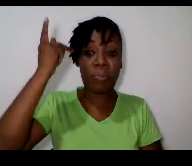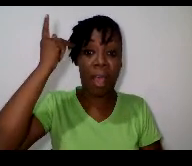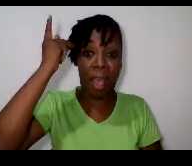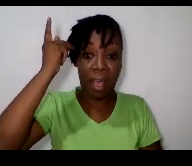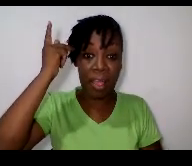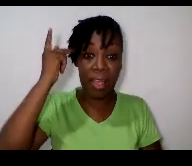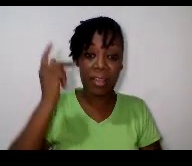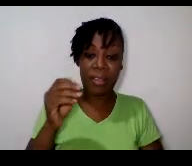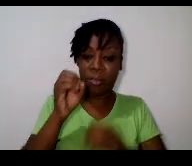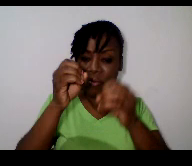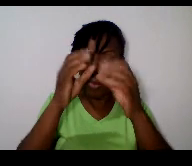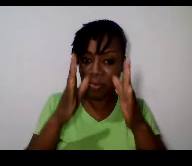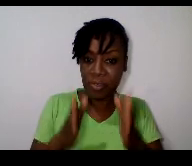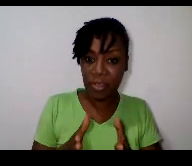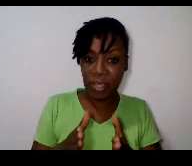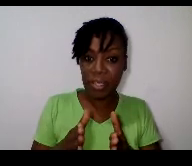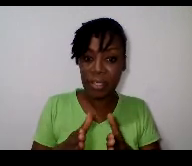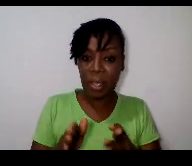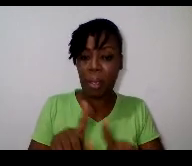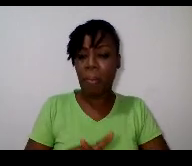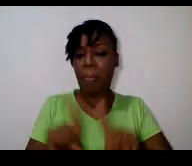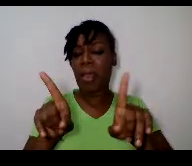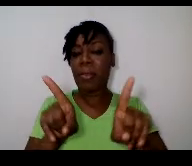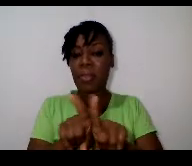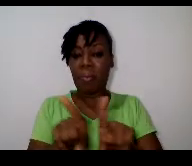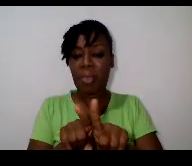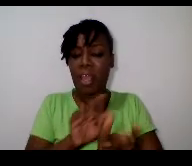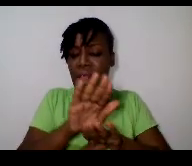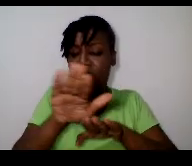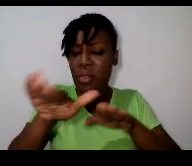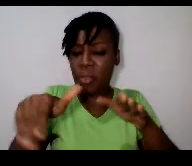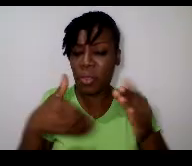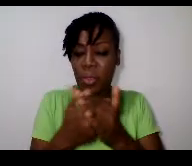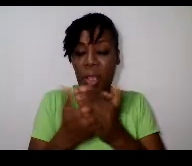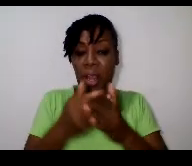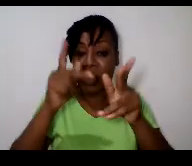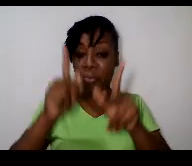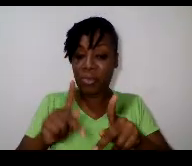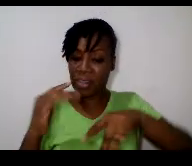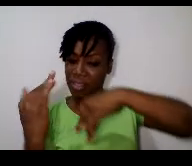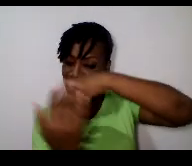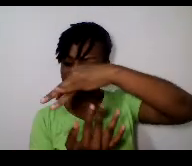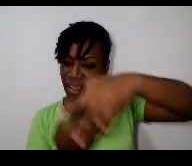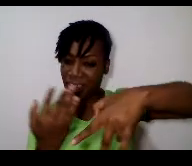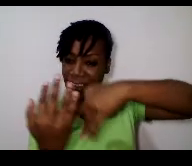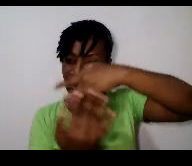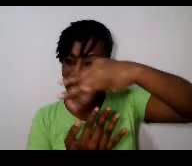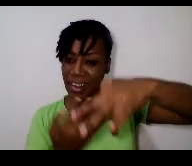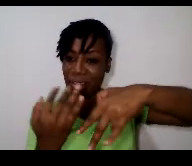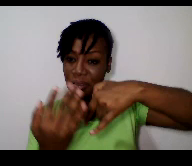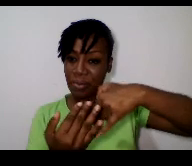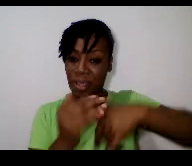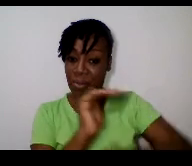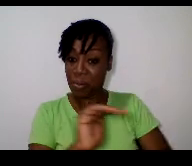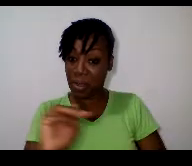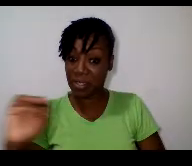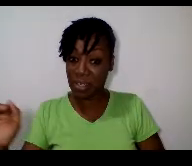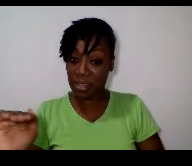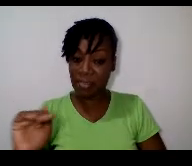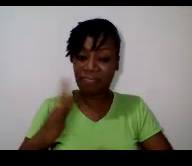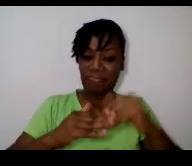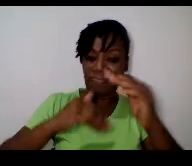los docentes, pero sobre todo todos los que interactúan con ese niño son constructores de ese cerebro. O sea,